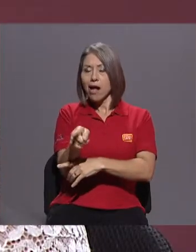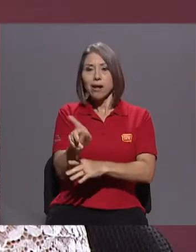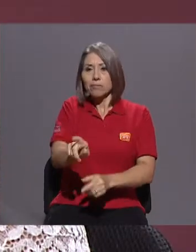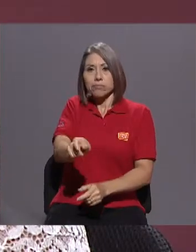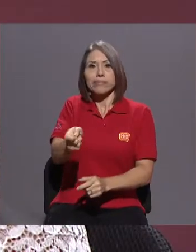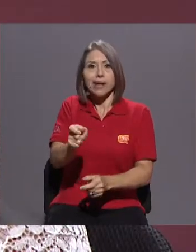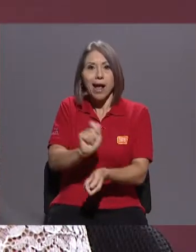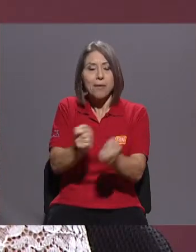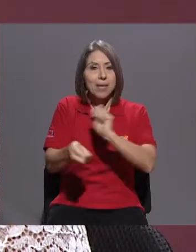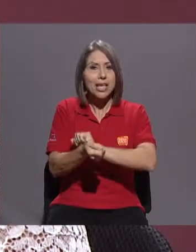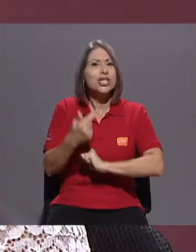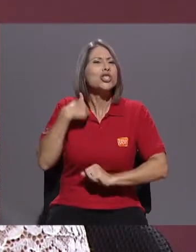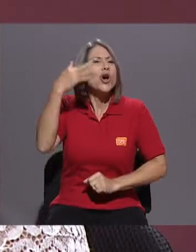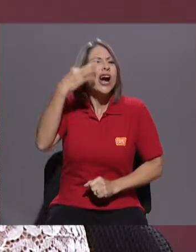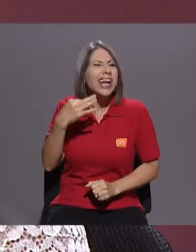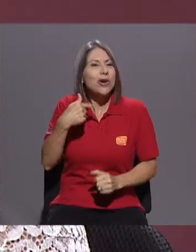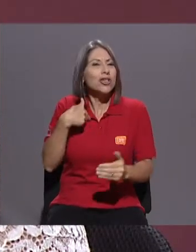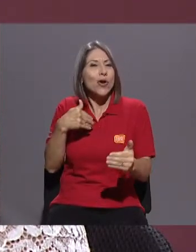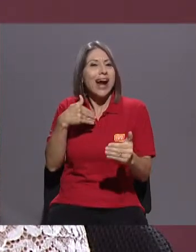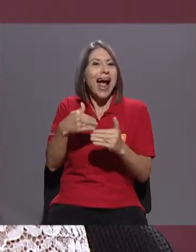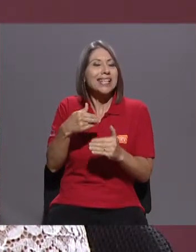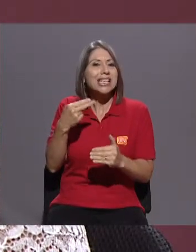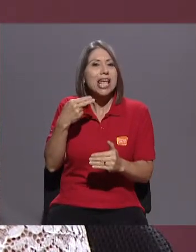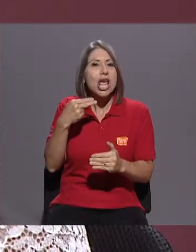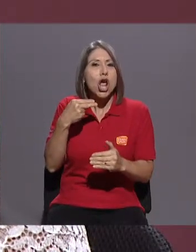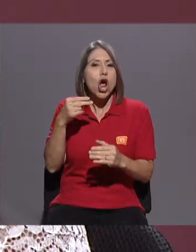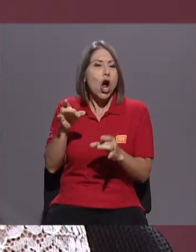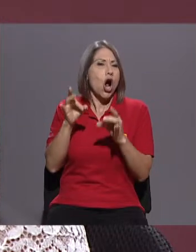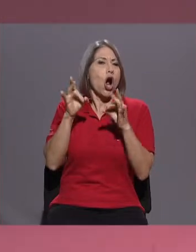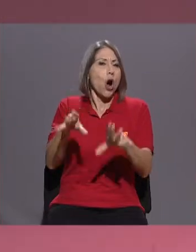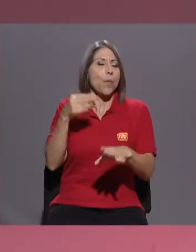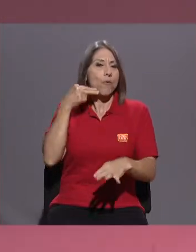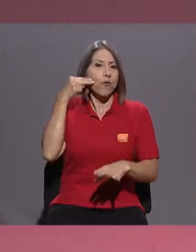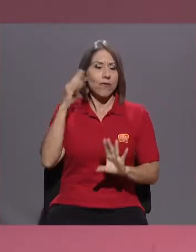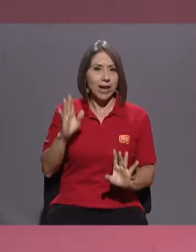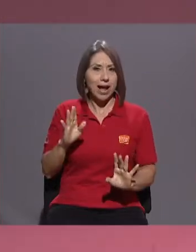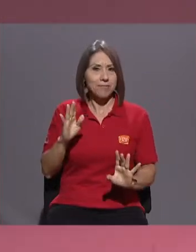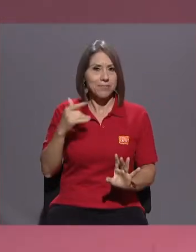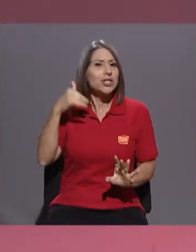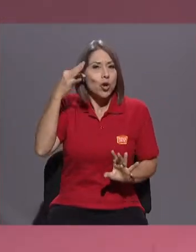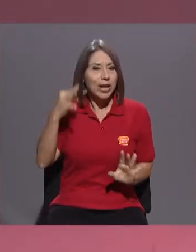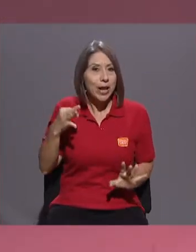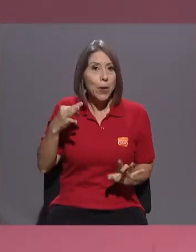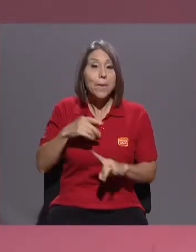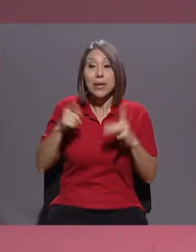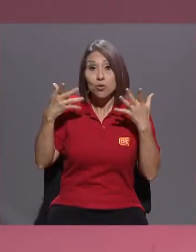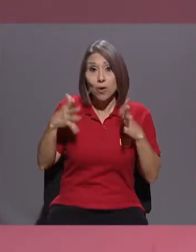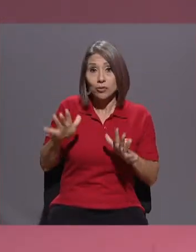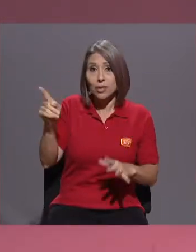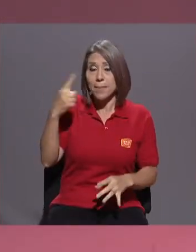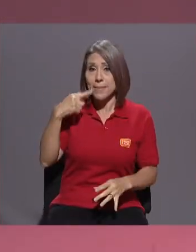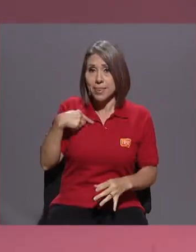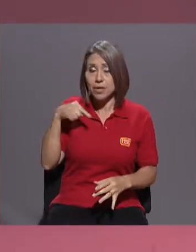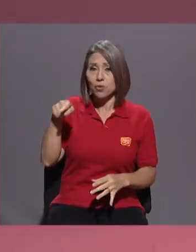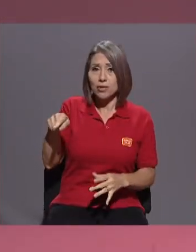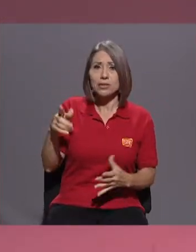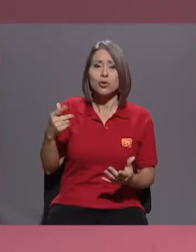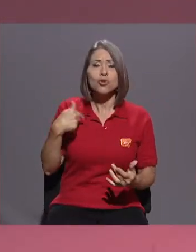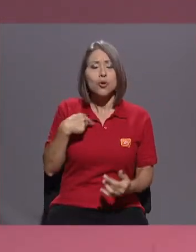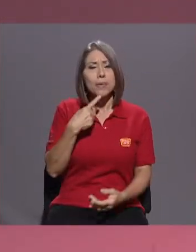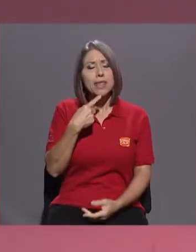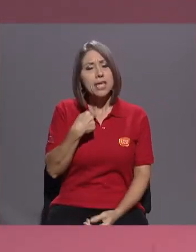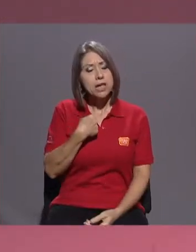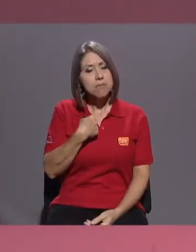Era Creo que Casi homofóbica Creo yo ¿Verdad? Pero cuando ya mi hijo Me dijo eso Yo dije